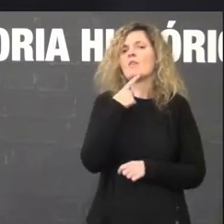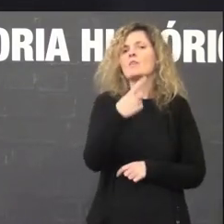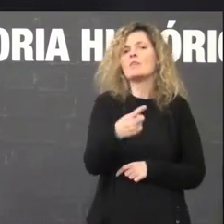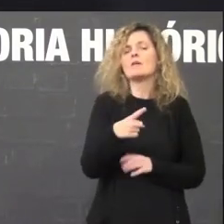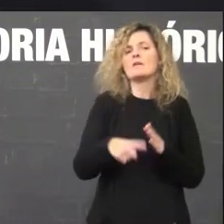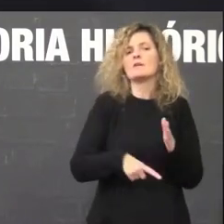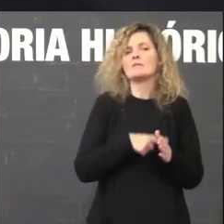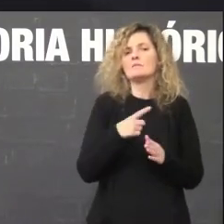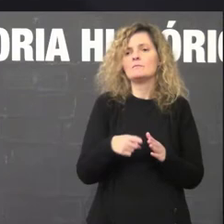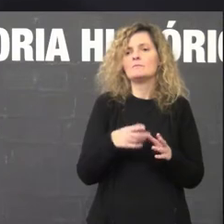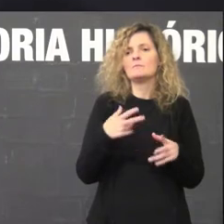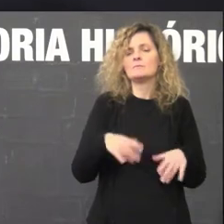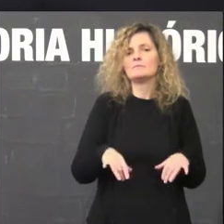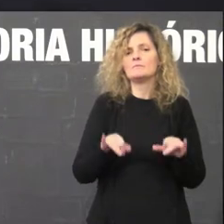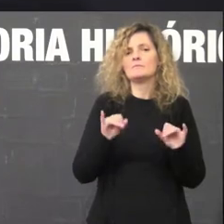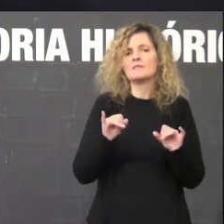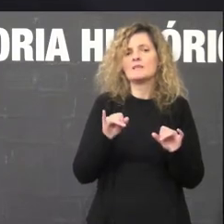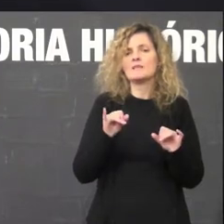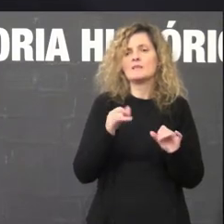a